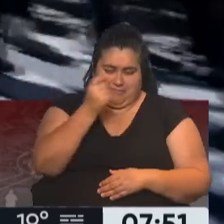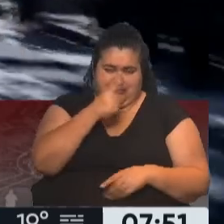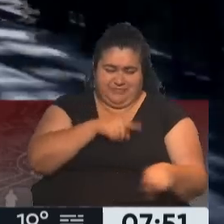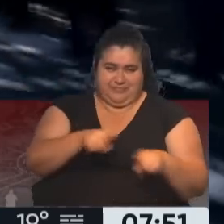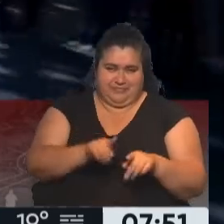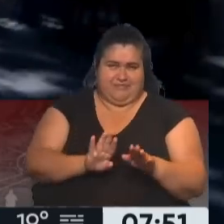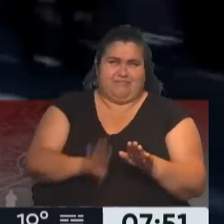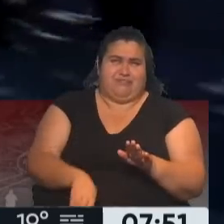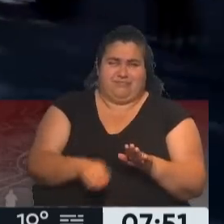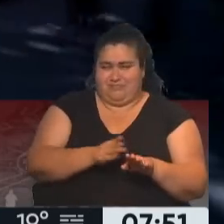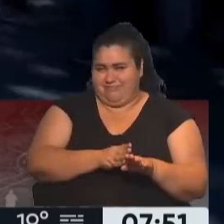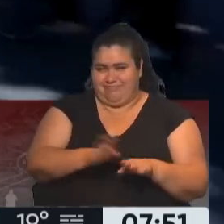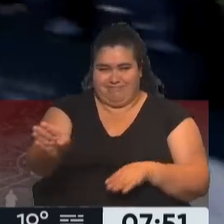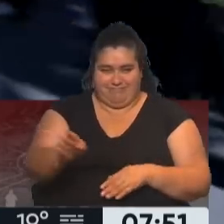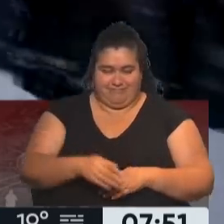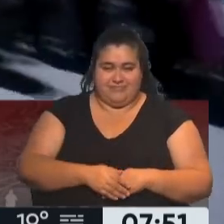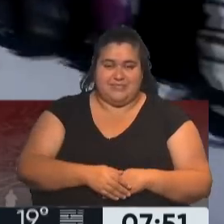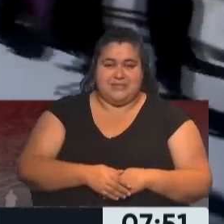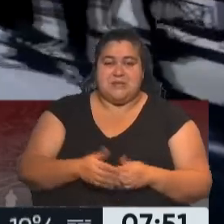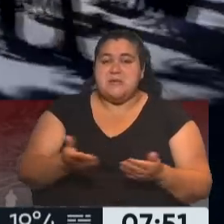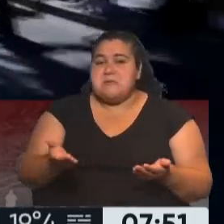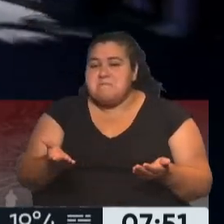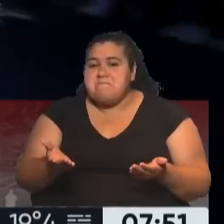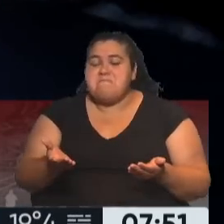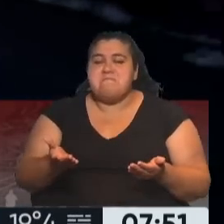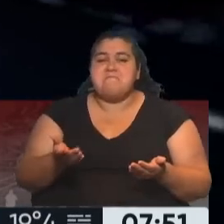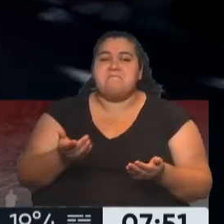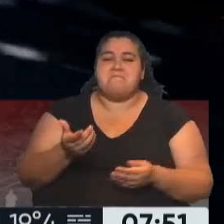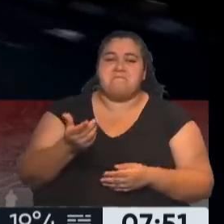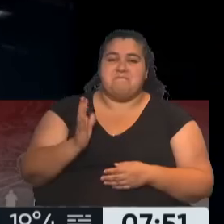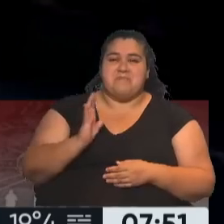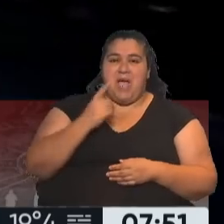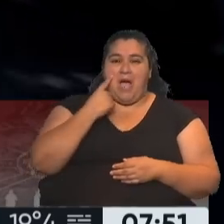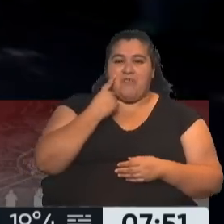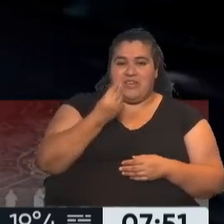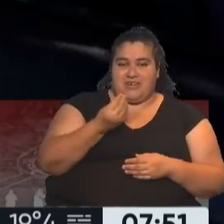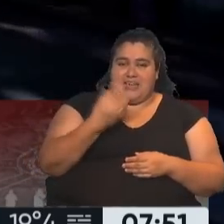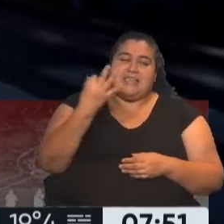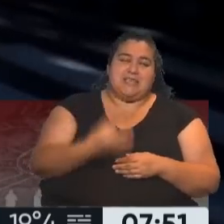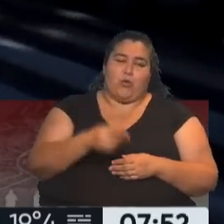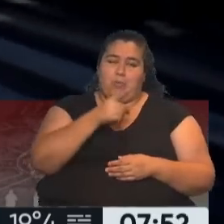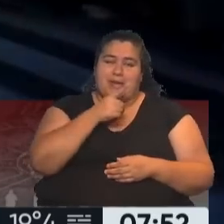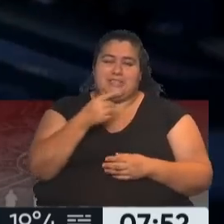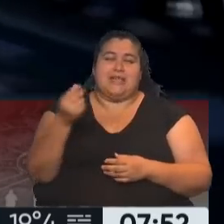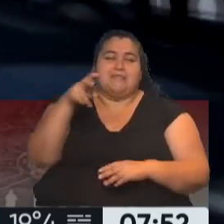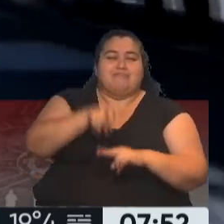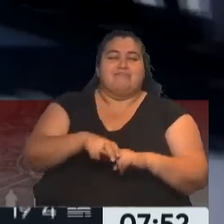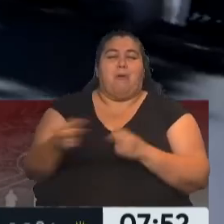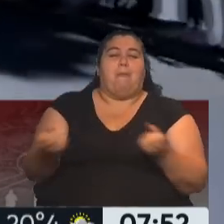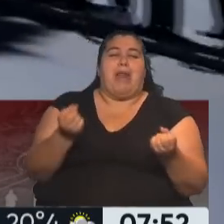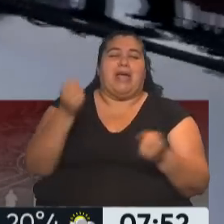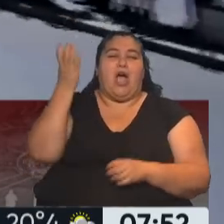móvil. Más o menos, va muy Non rápido. sé se lo maneja Leclerc o Hamilton. Tendría que ser Colapinto. Tendría que ser un